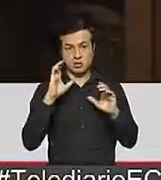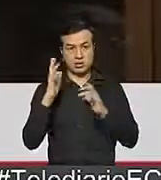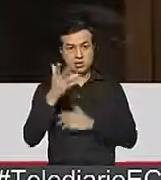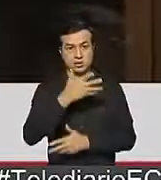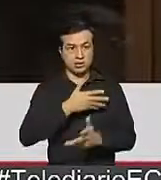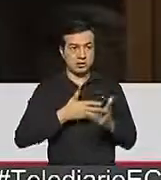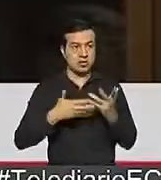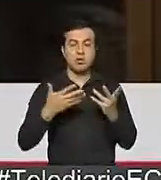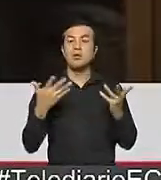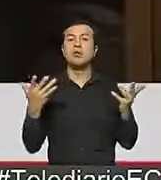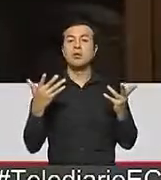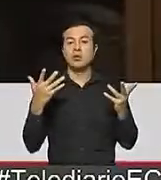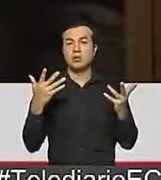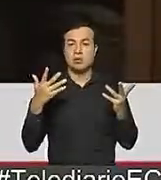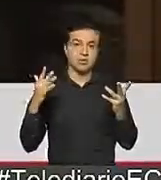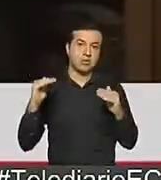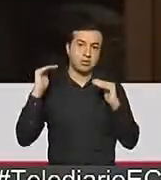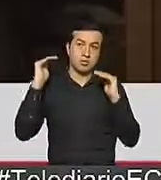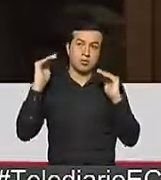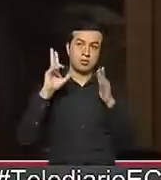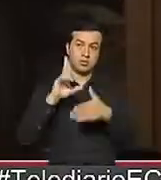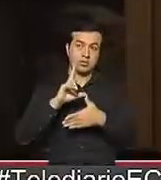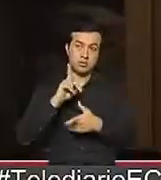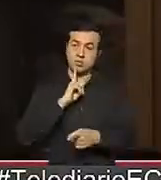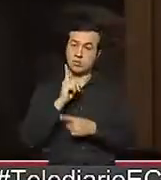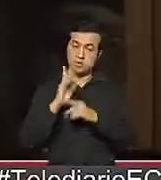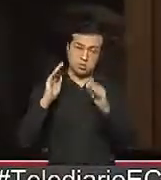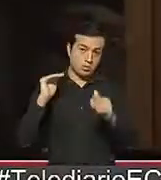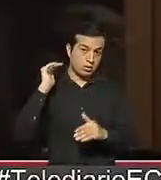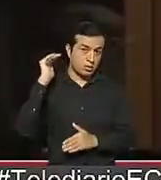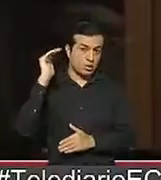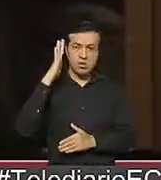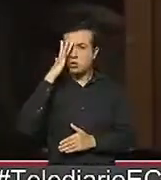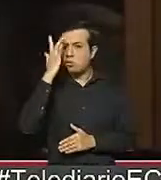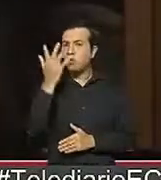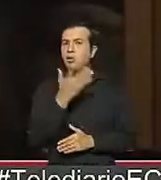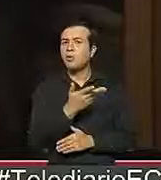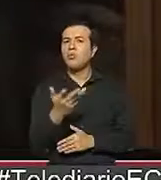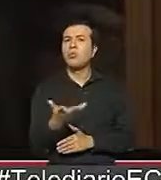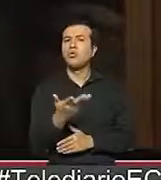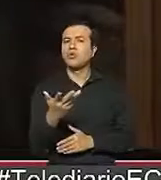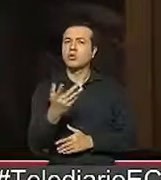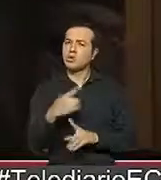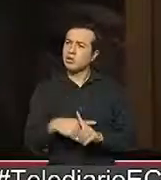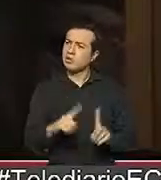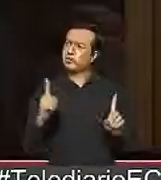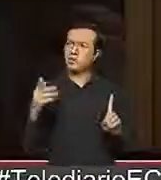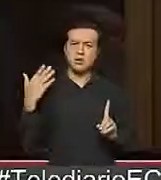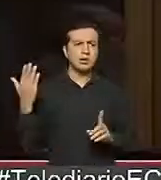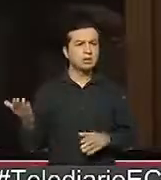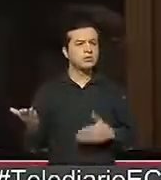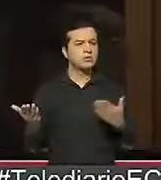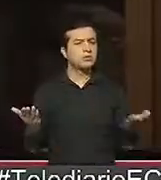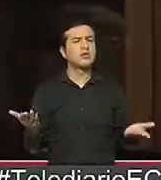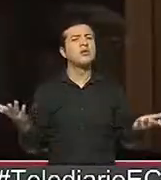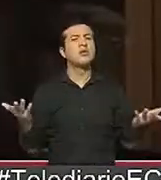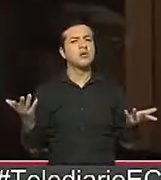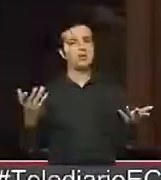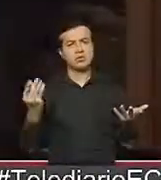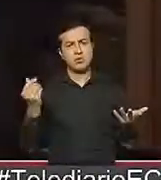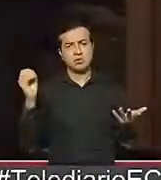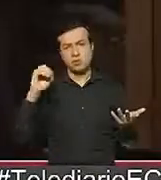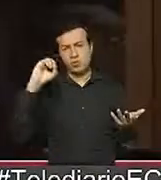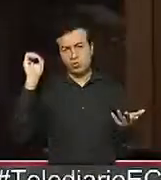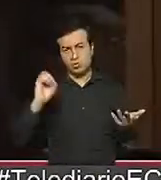del referente primer mundo de Latinoamérica, ¿no? ¿Por qué esa diferenciación en las tasas